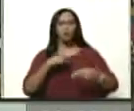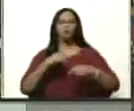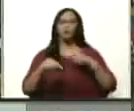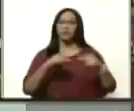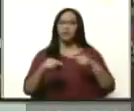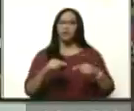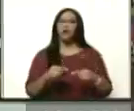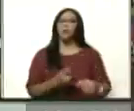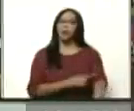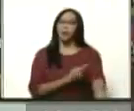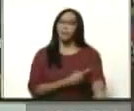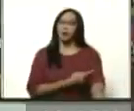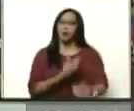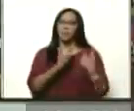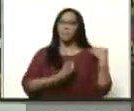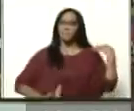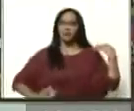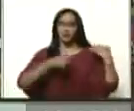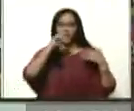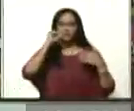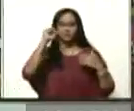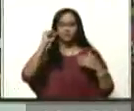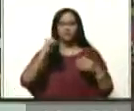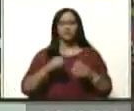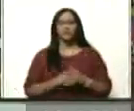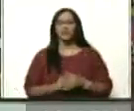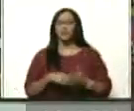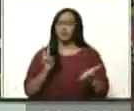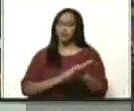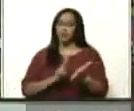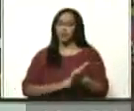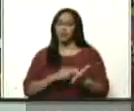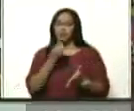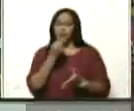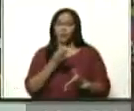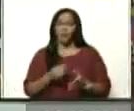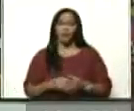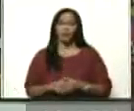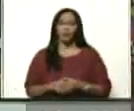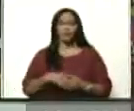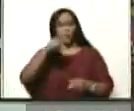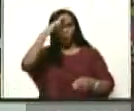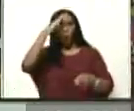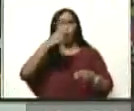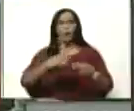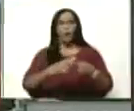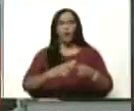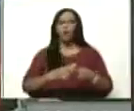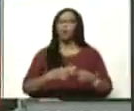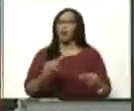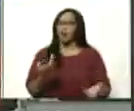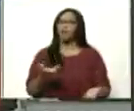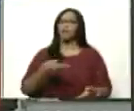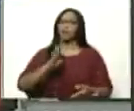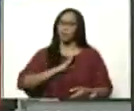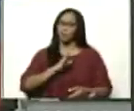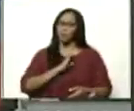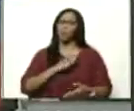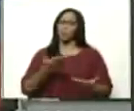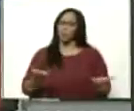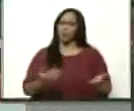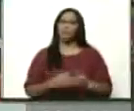hermano presidente Nicolás Maduro, que en verdad, bueno, honor a quien honor merece. El presidente Nicolás